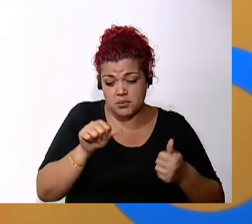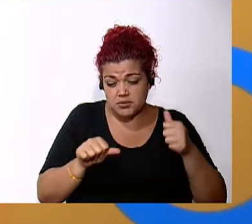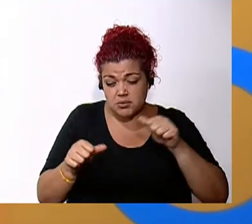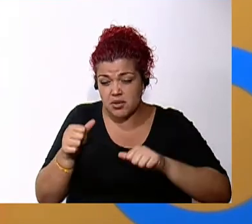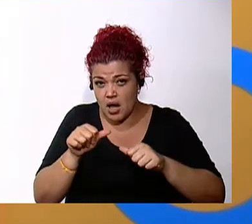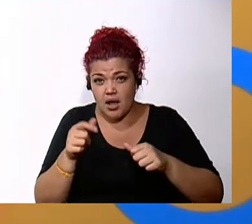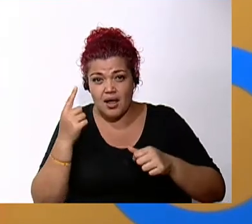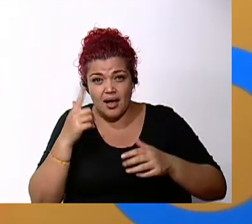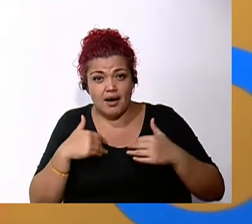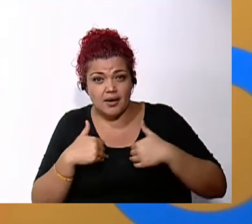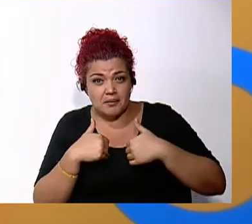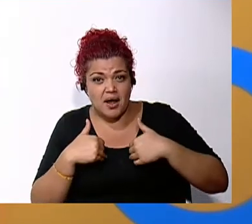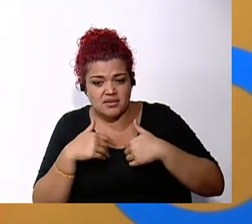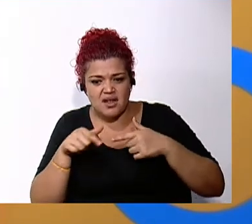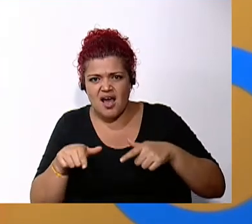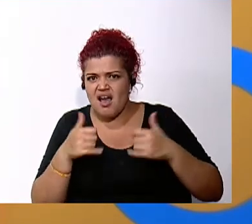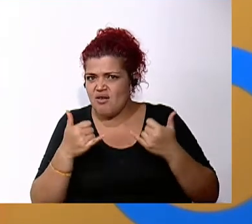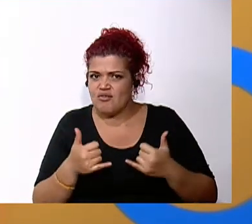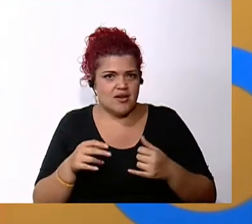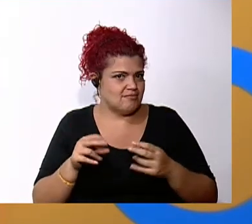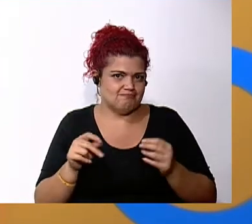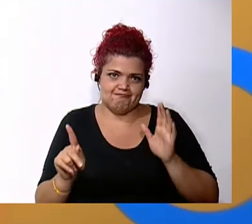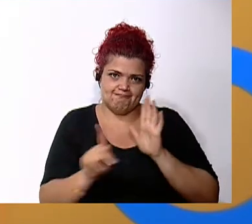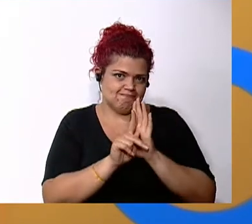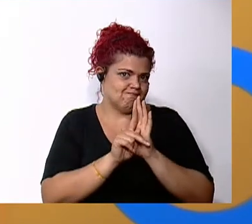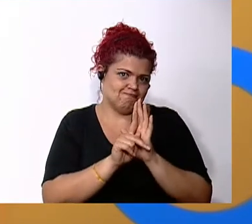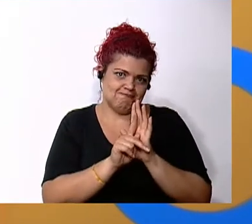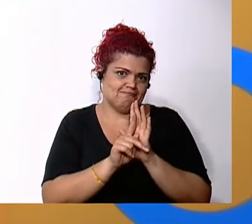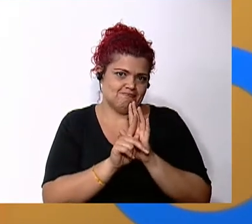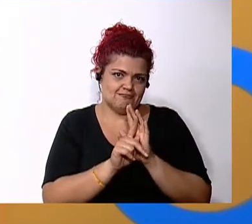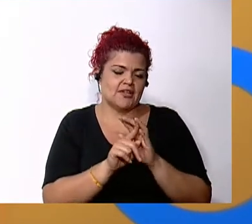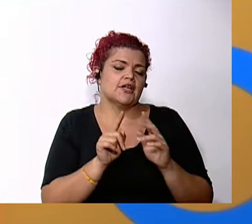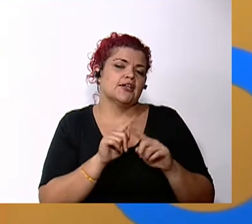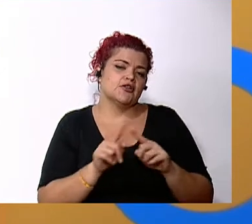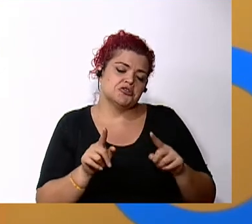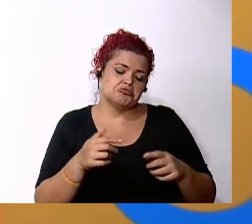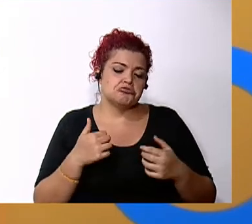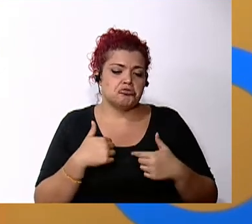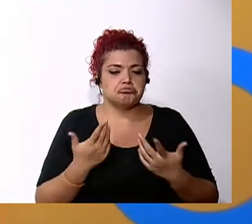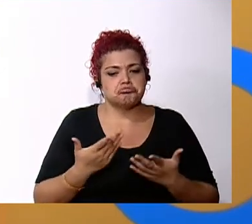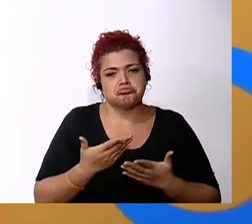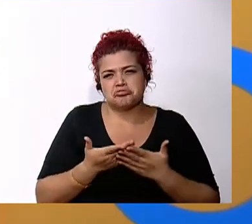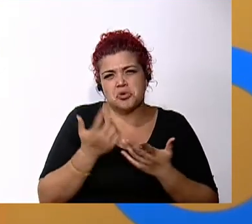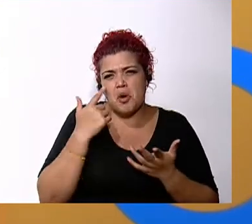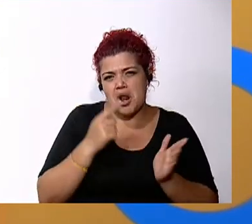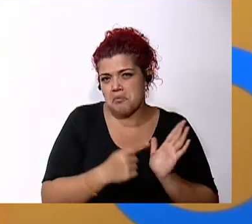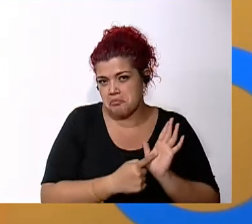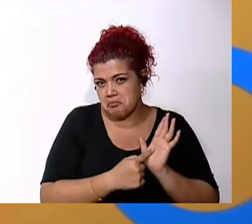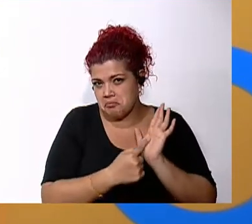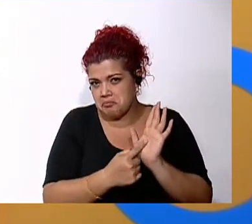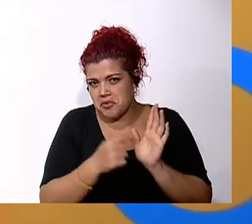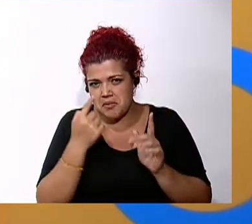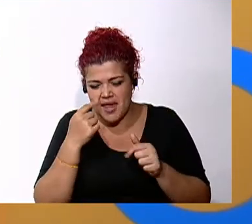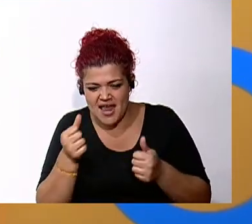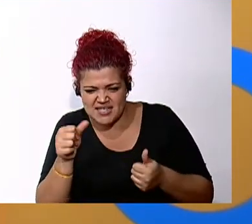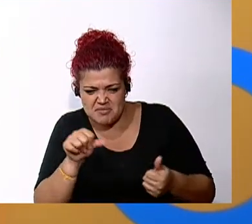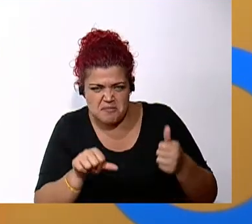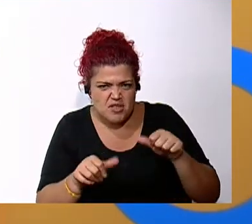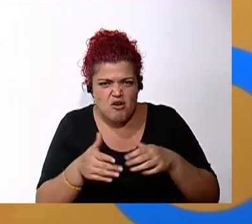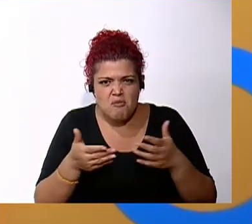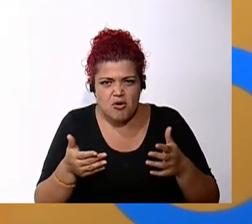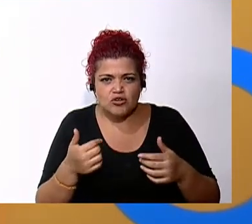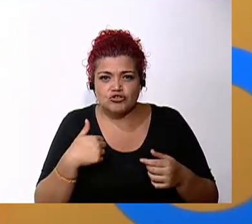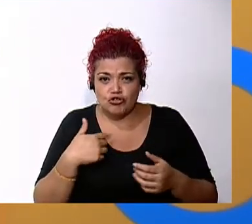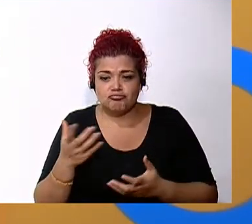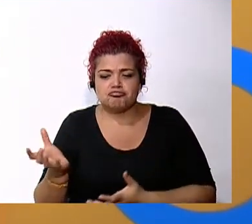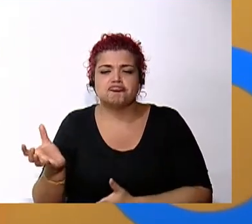seres vivos. En la actualidad eso no se puede hacer. Entonces lo que yo voy a hacer es una demostración de este experimento. Voy a traer